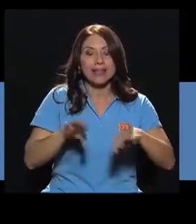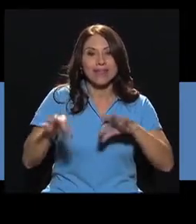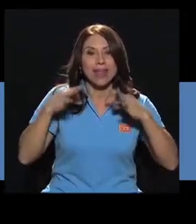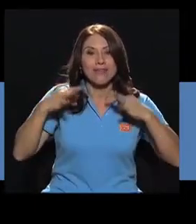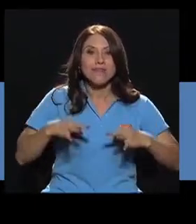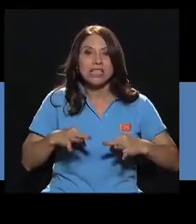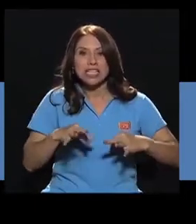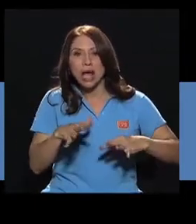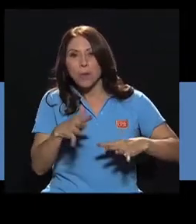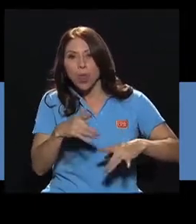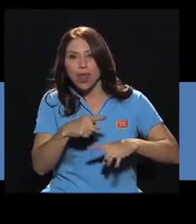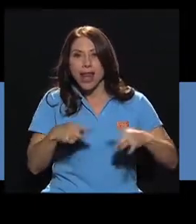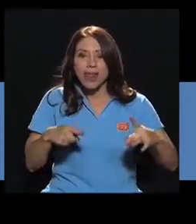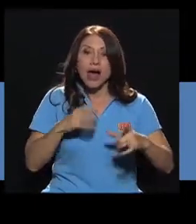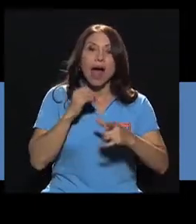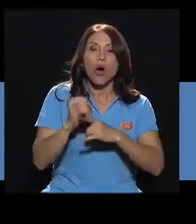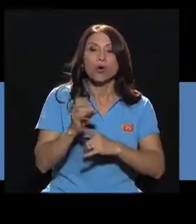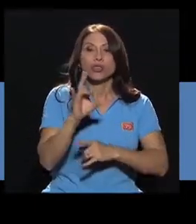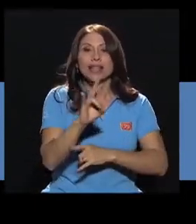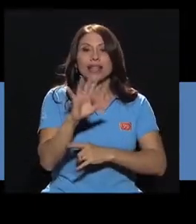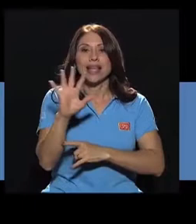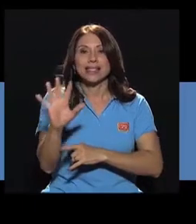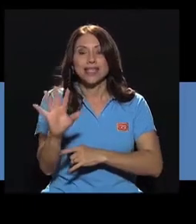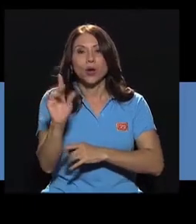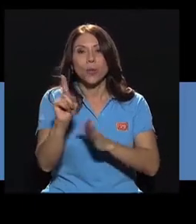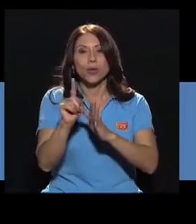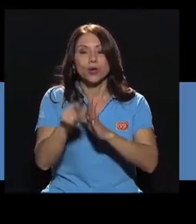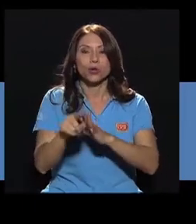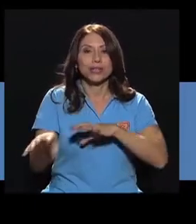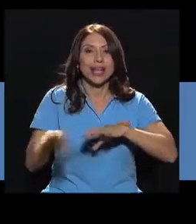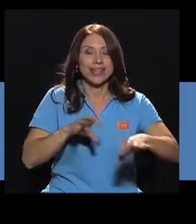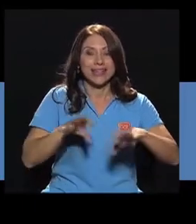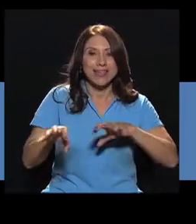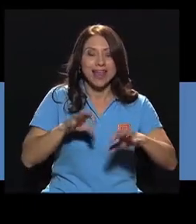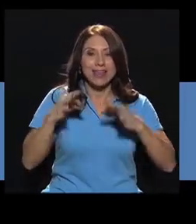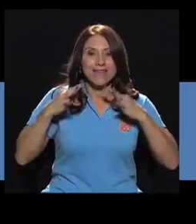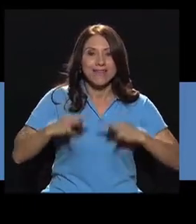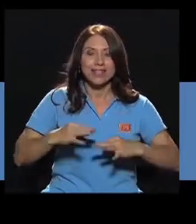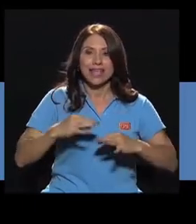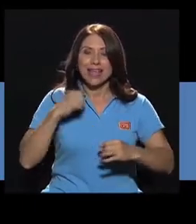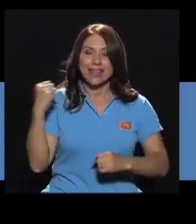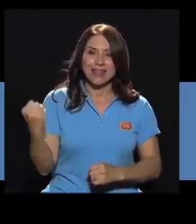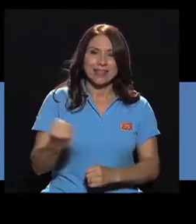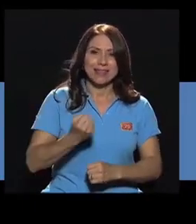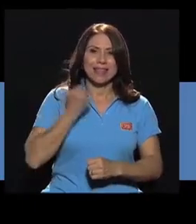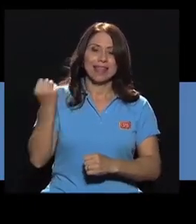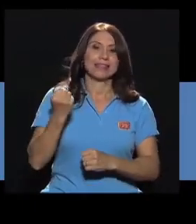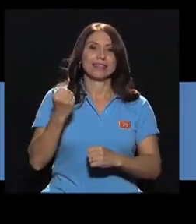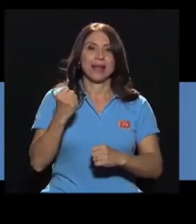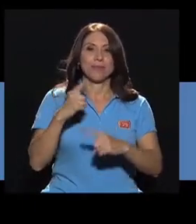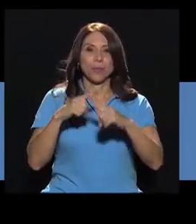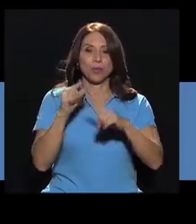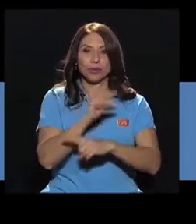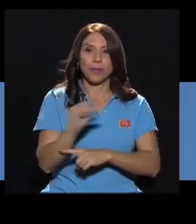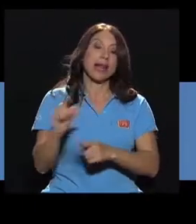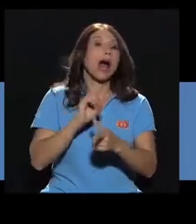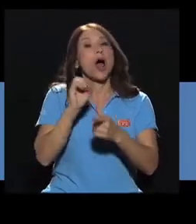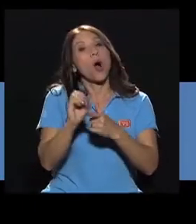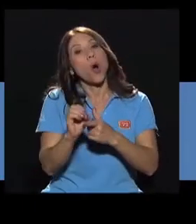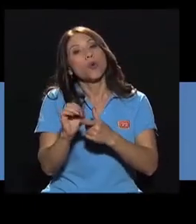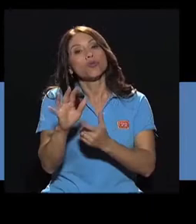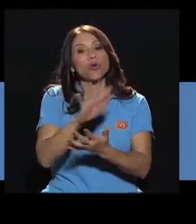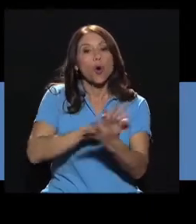física moderada o al menos 75 minutos semanales de actividad física intensa o una